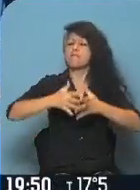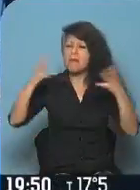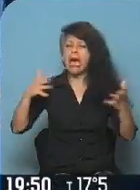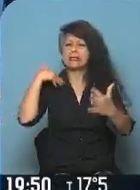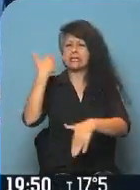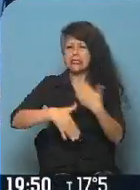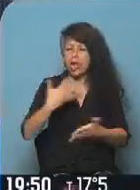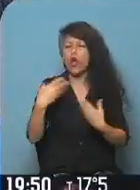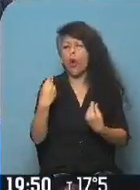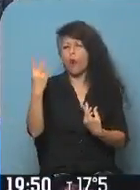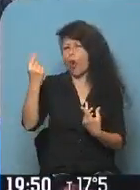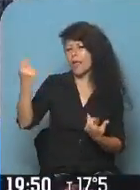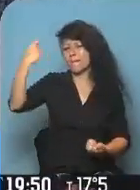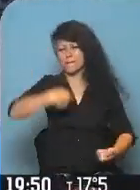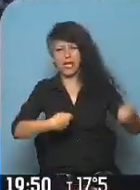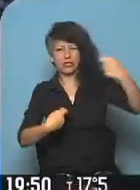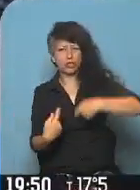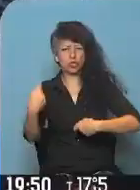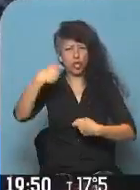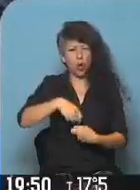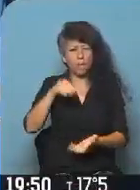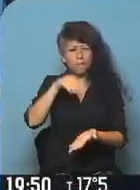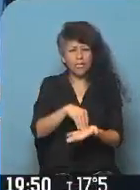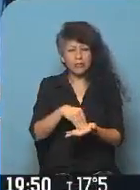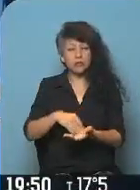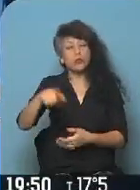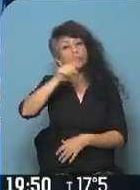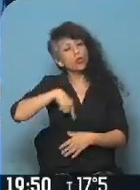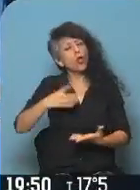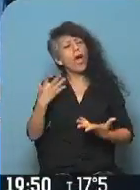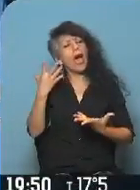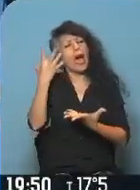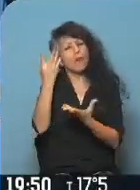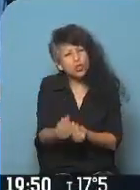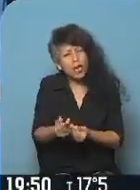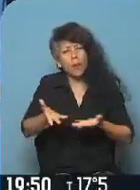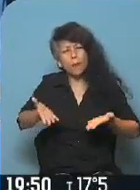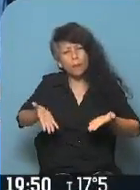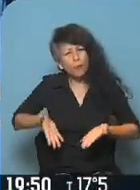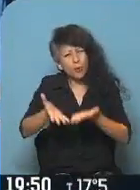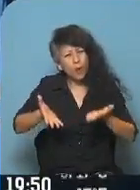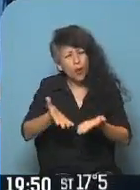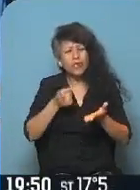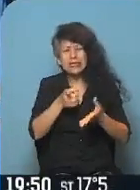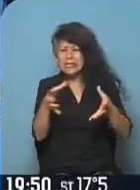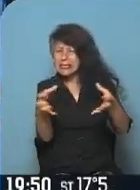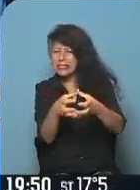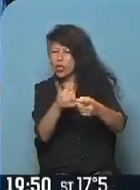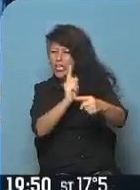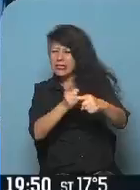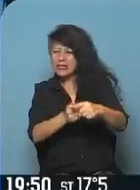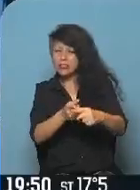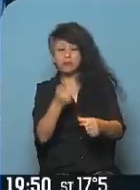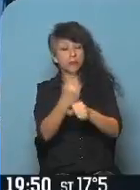de nuevas inversiones. Apoyamos y promovemos nuestros sectores estratégicos, en primer lugar la energía.